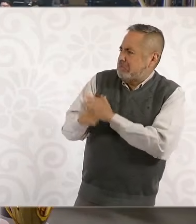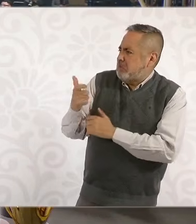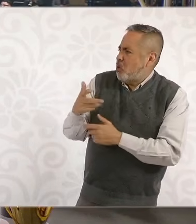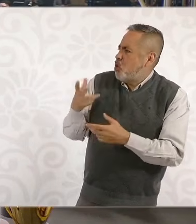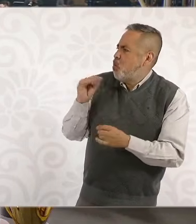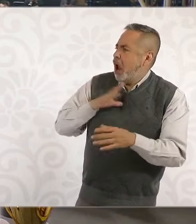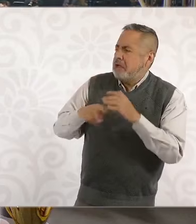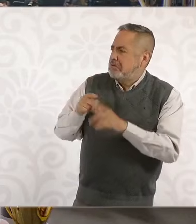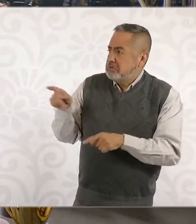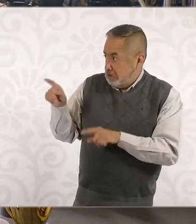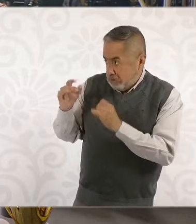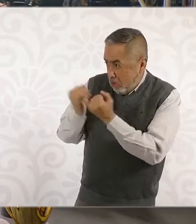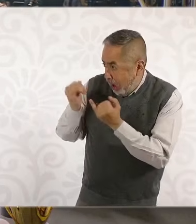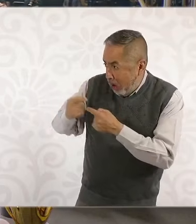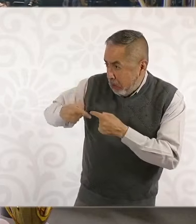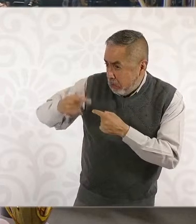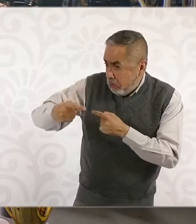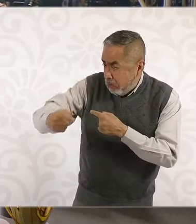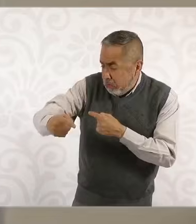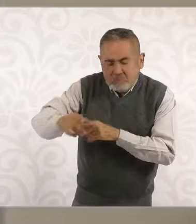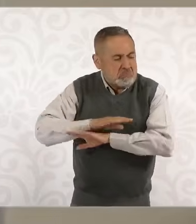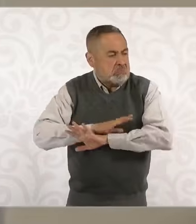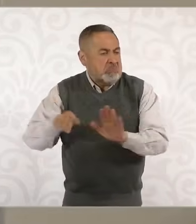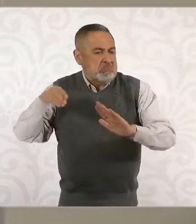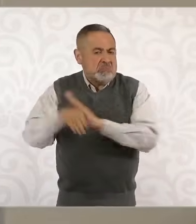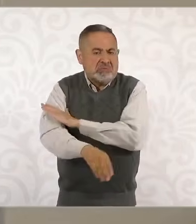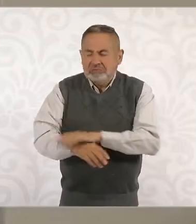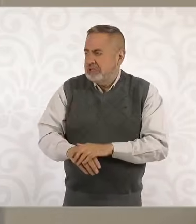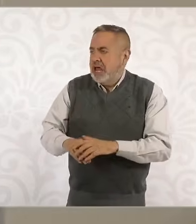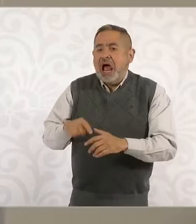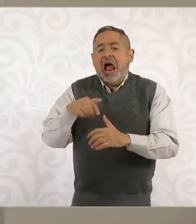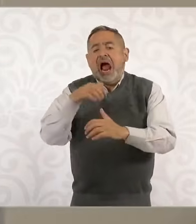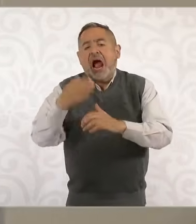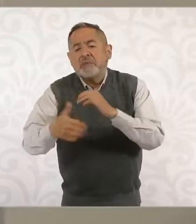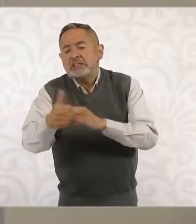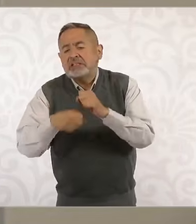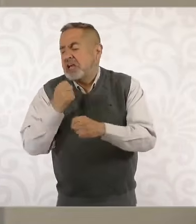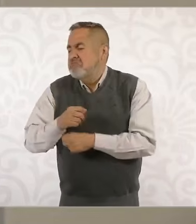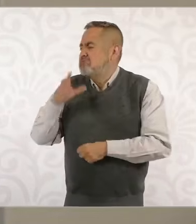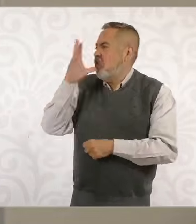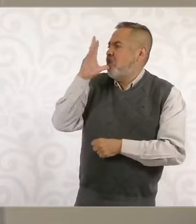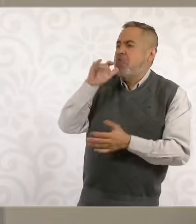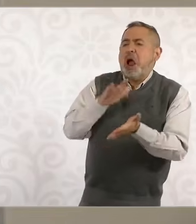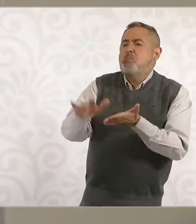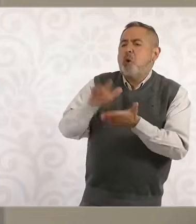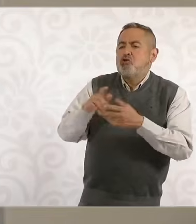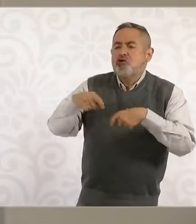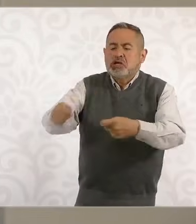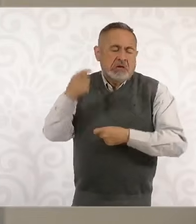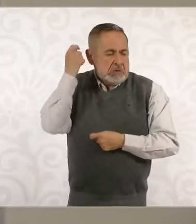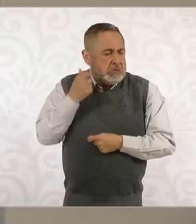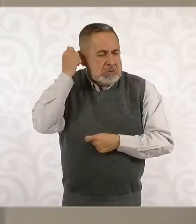continuar esta tendencia no será posible sostener hasta el final del sexenio todos los apoyos sociales